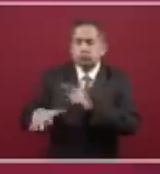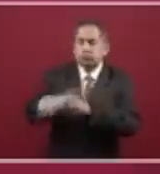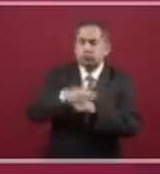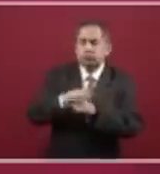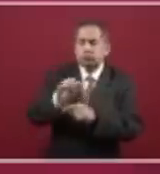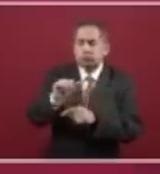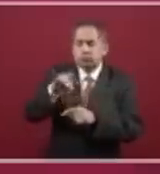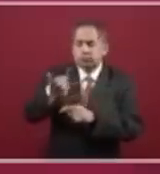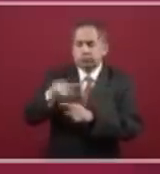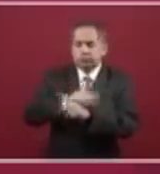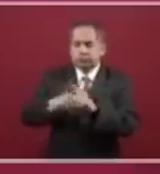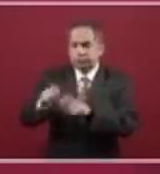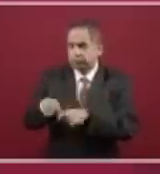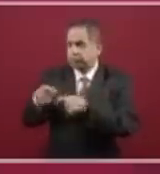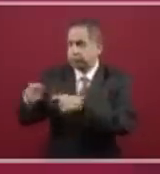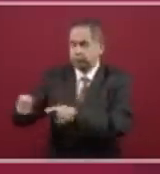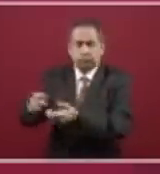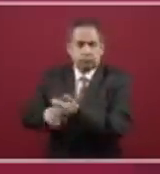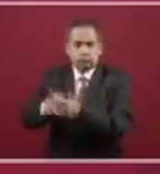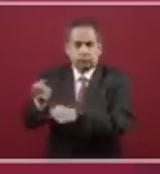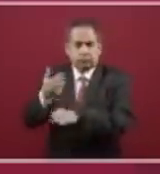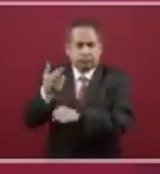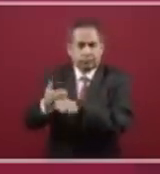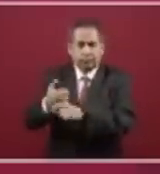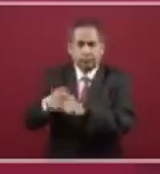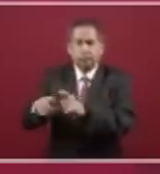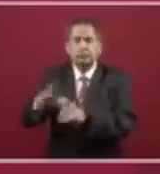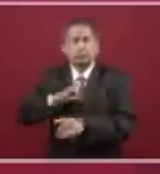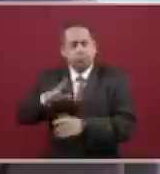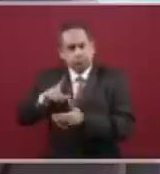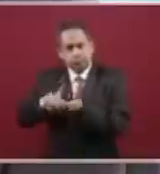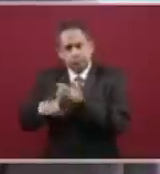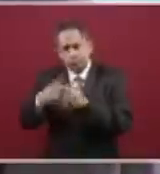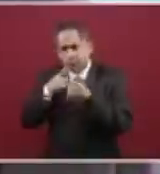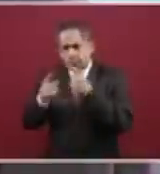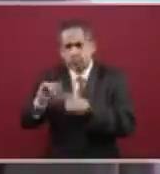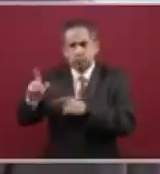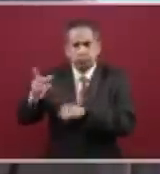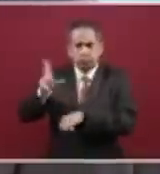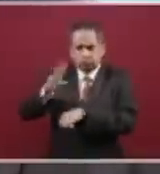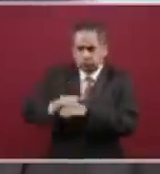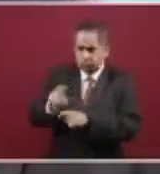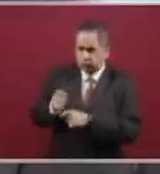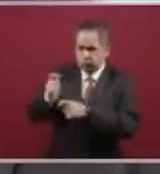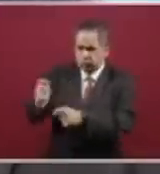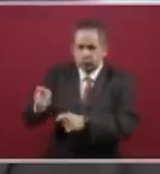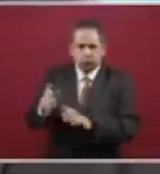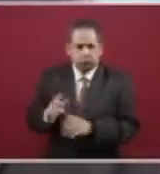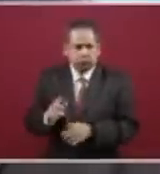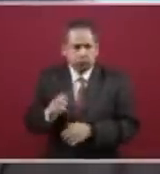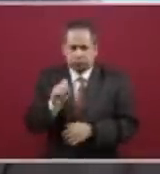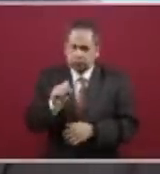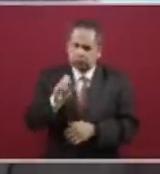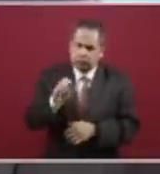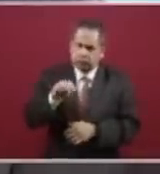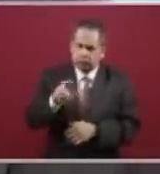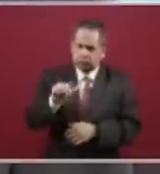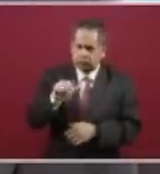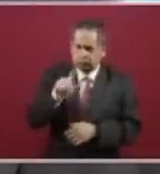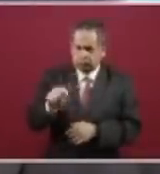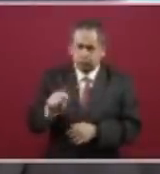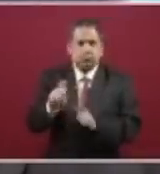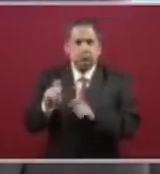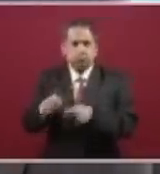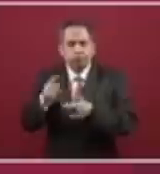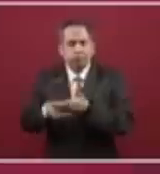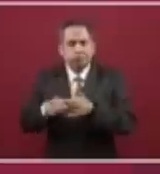se metió a la manifestación de impacto ambiental hay una hay una autorización de la semarnat en vista que se trata